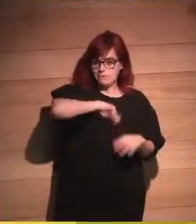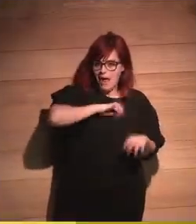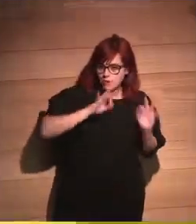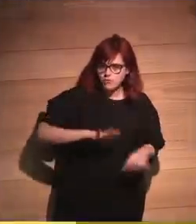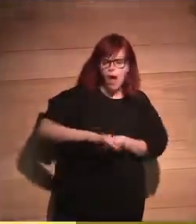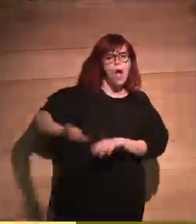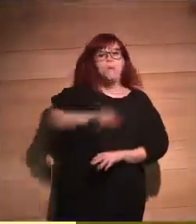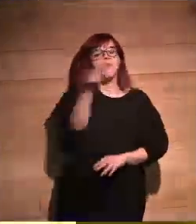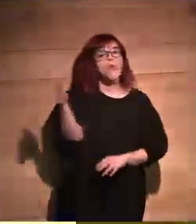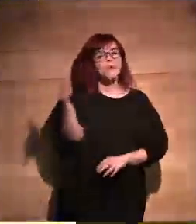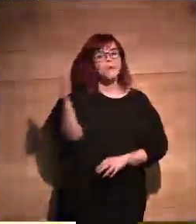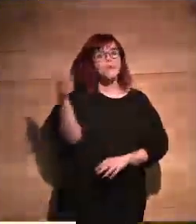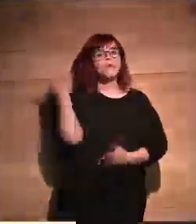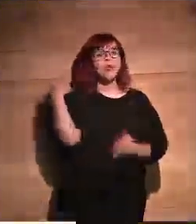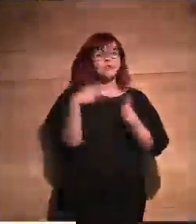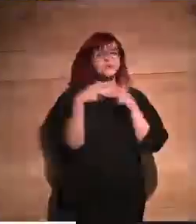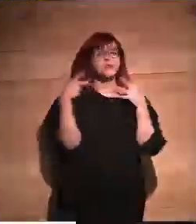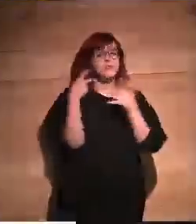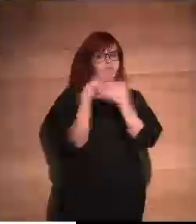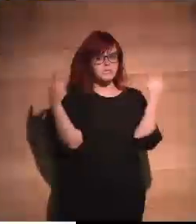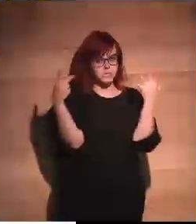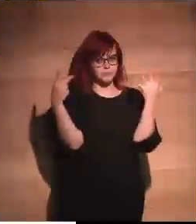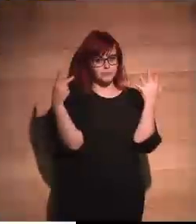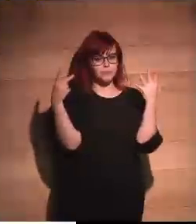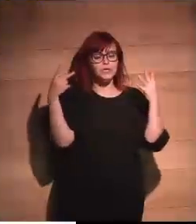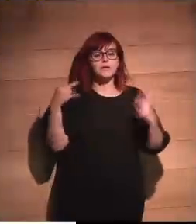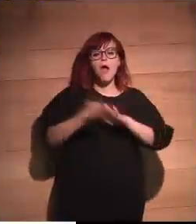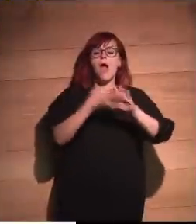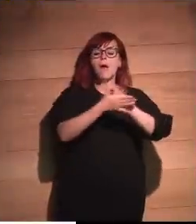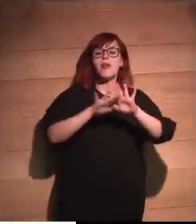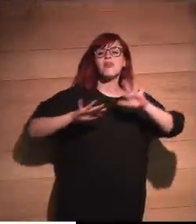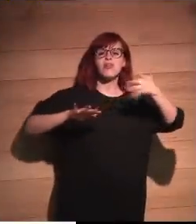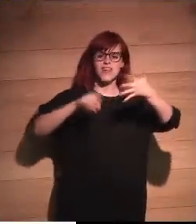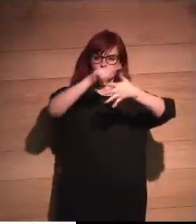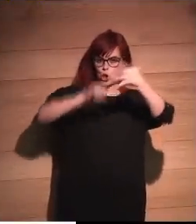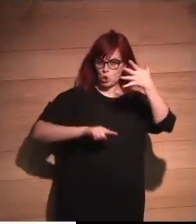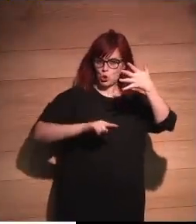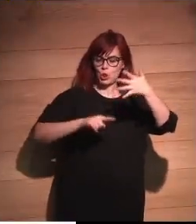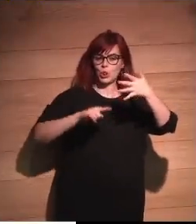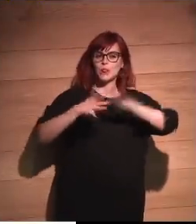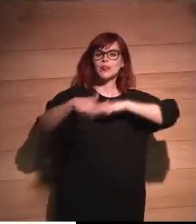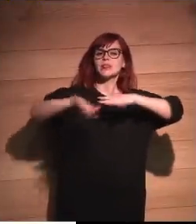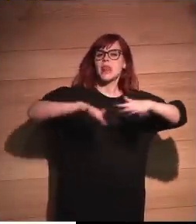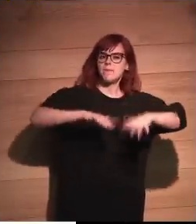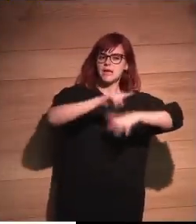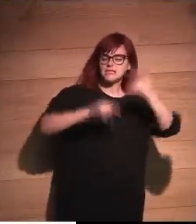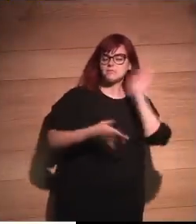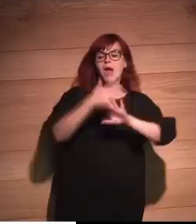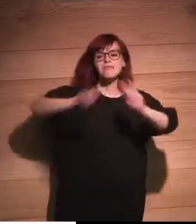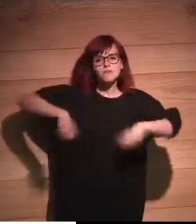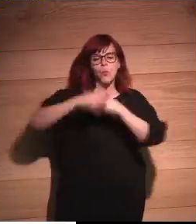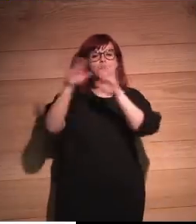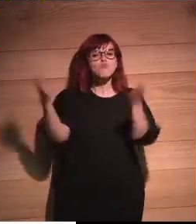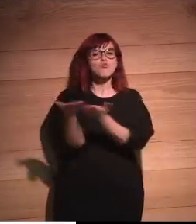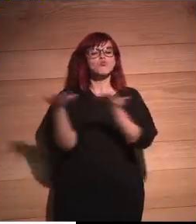que se aprobó en 2017. Y habla de las 5 dinámicas que están transformando